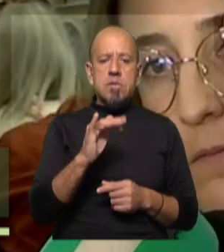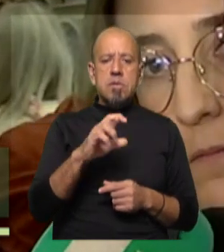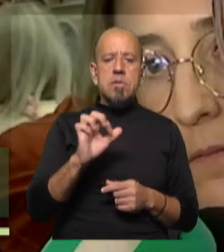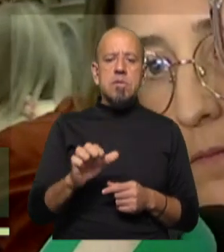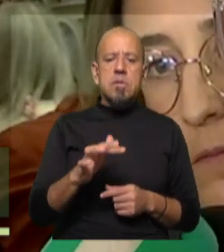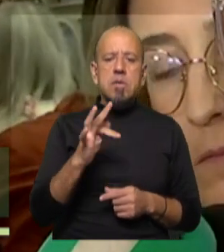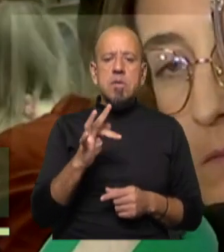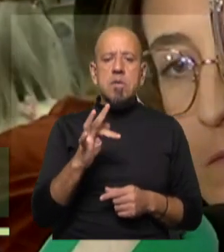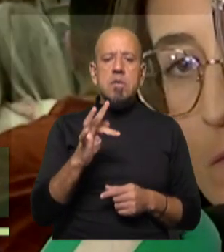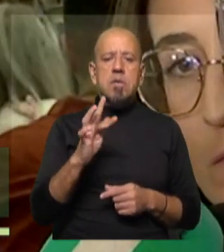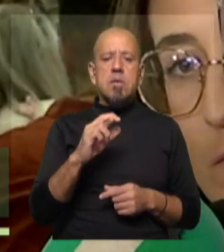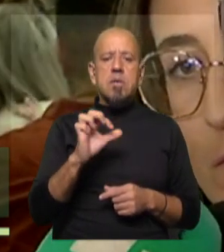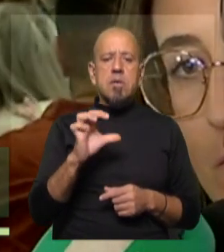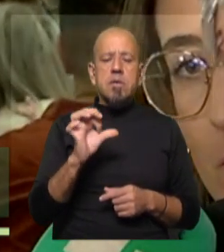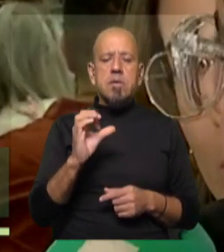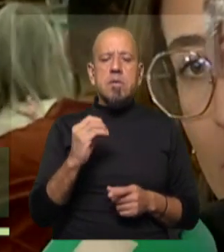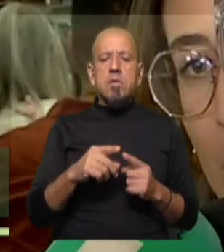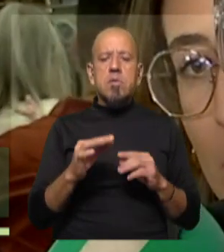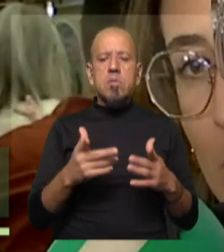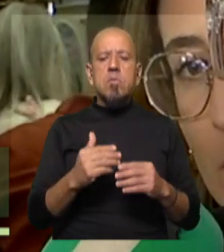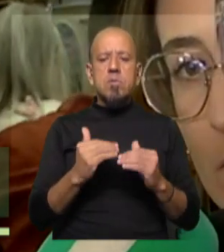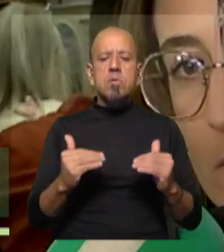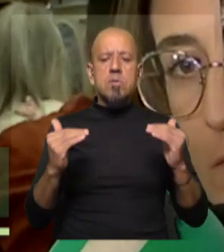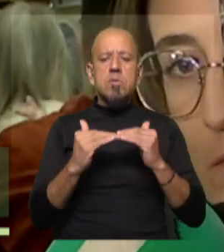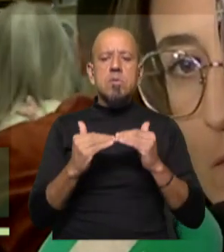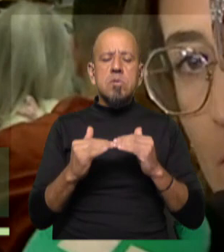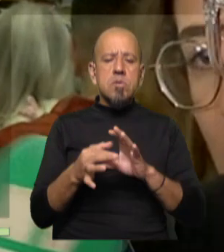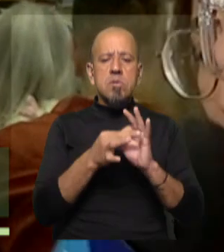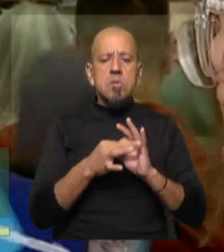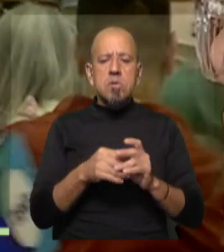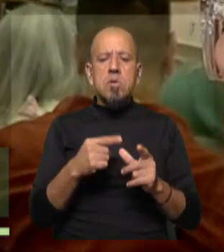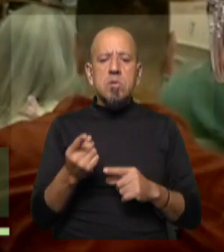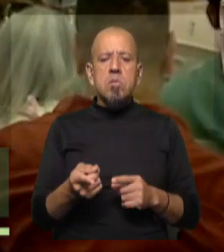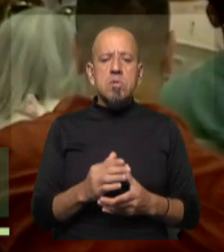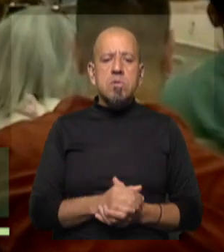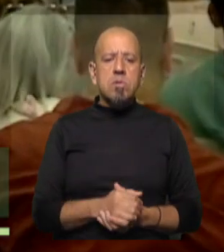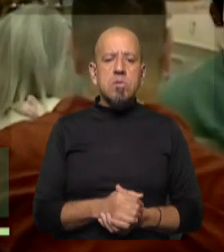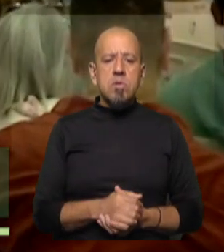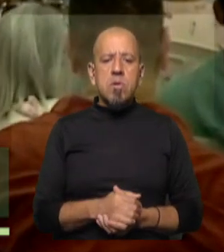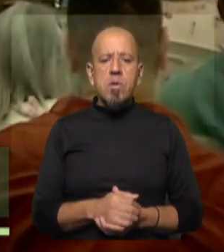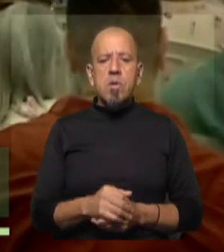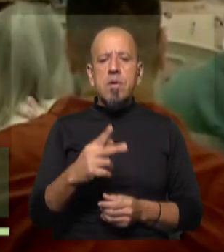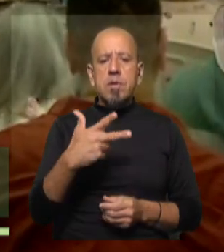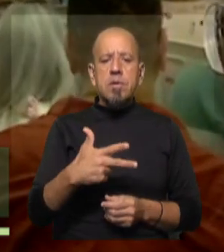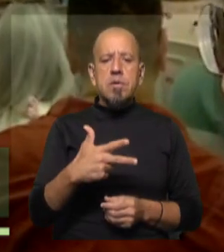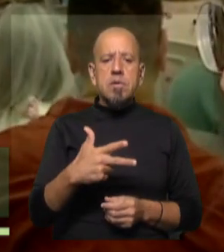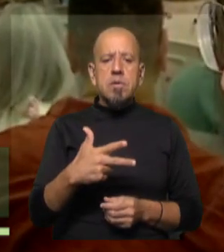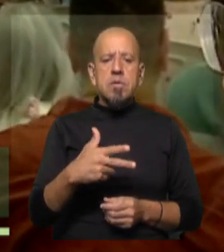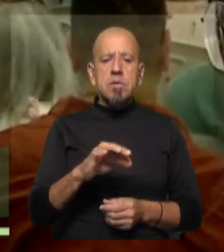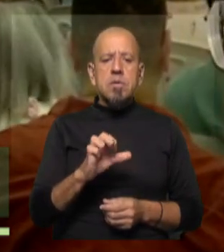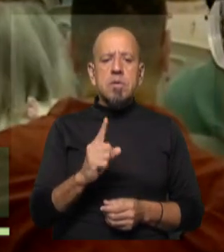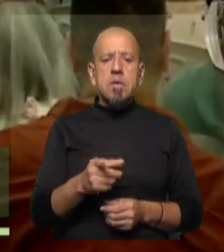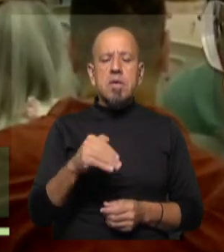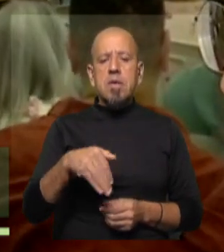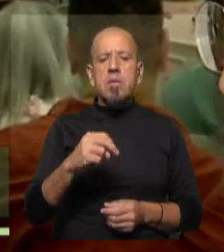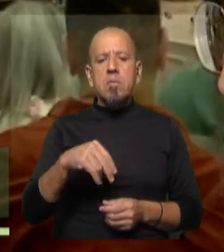muy hegemónico dentro del Partido Nacional. ¿Cómo afecta esa hegemonía a los otros sectores? Si son hegemónicos es porque los dejamos crecer. Nosotros